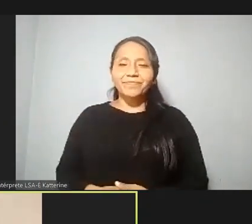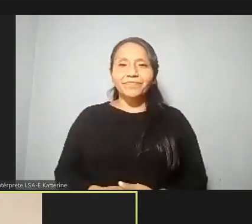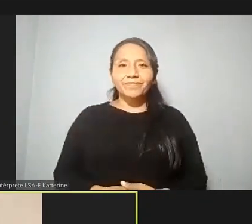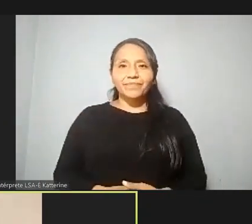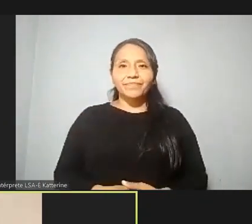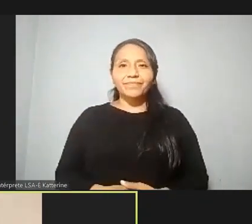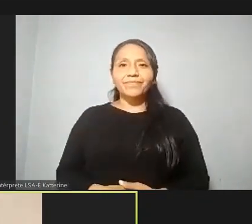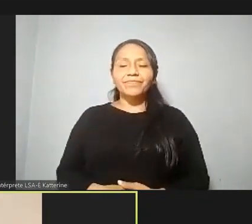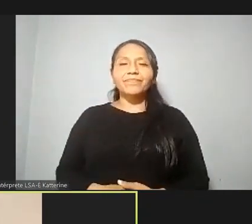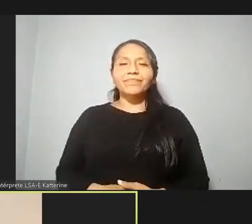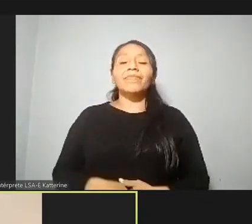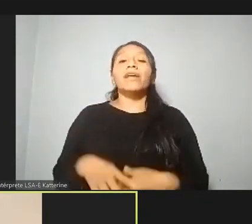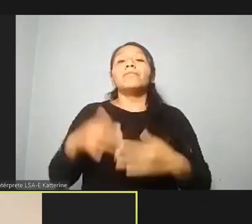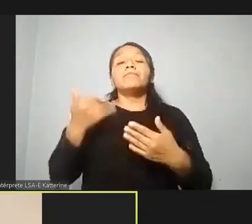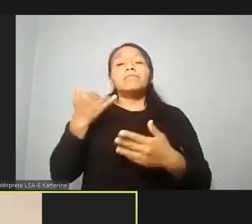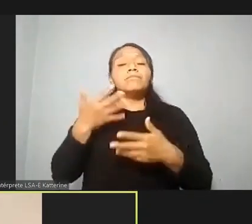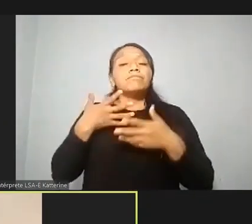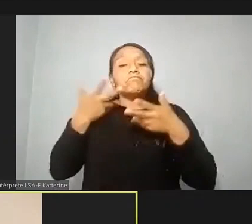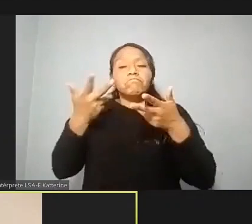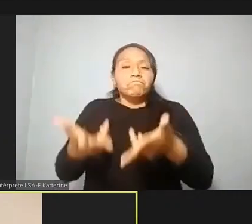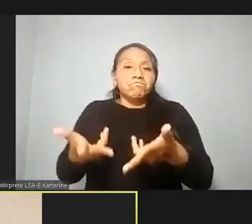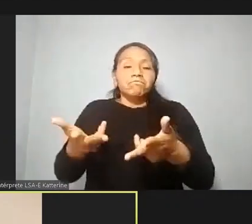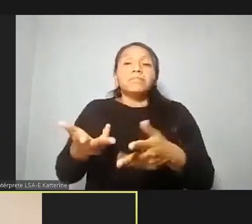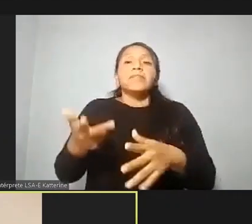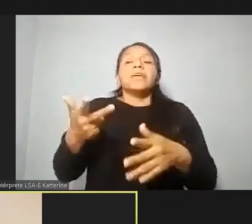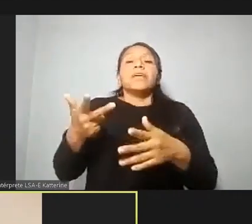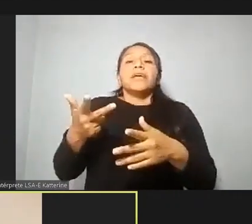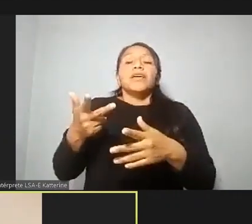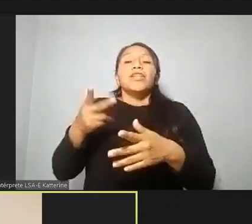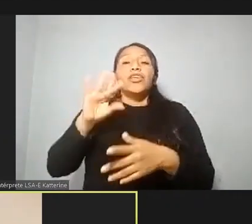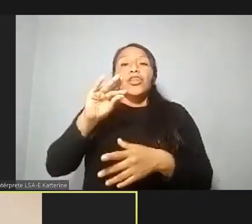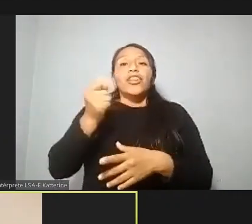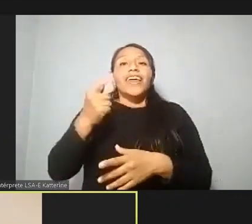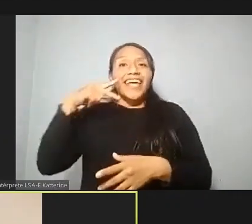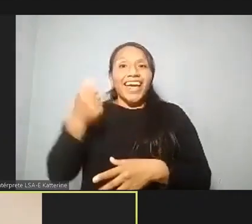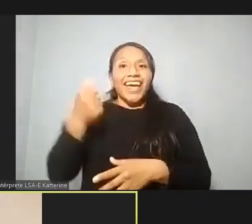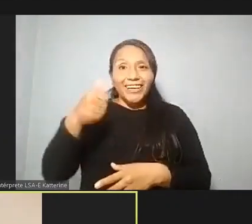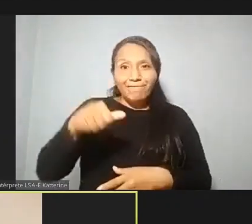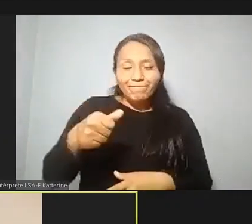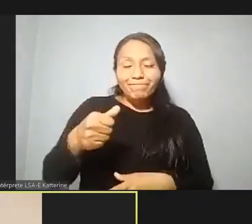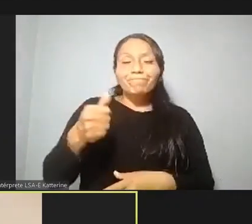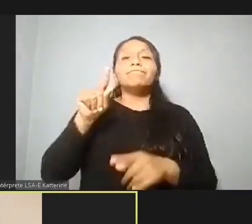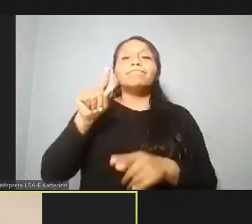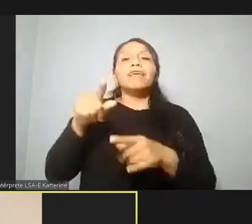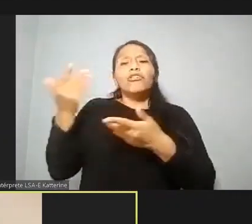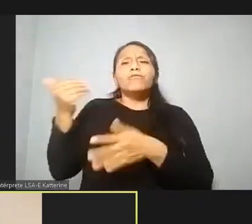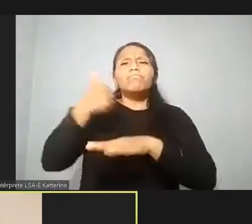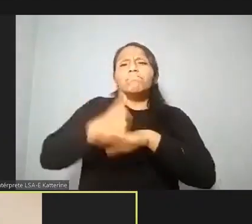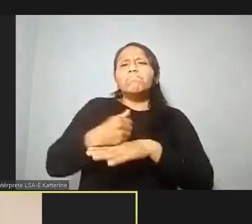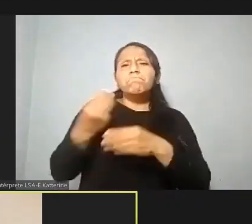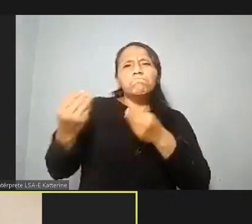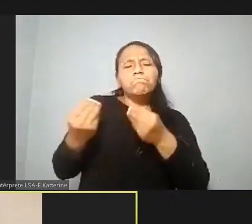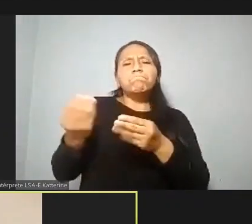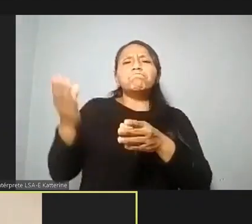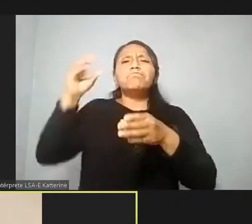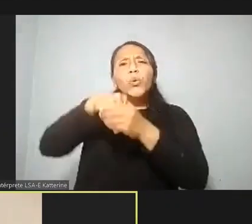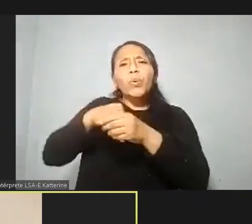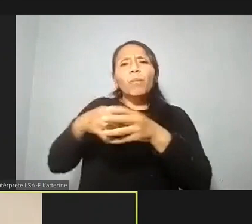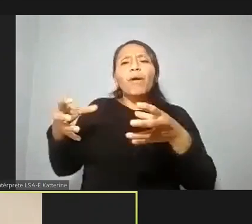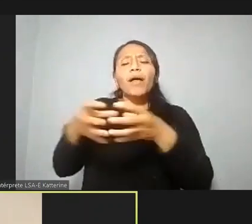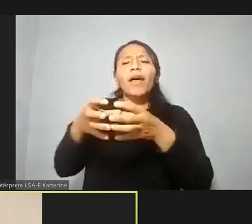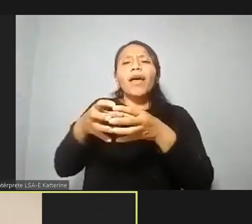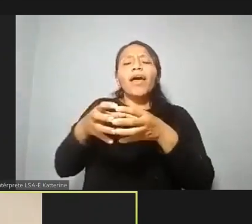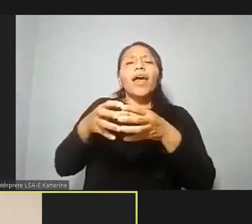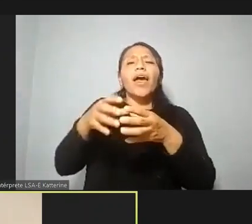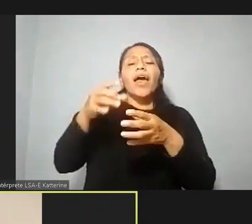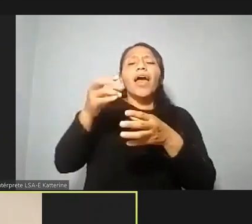Bueno, como ya mencioné, soy Dayana Travesani, y hoy estoy acá como integrante de la RENEUPI, que es